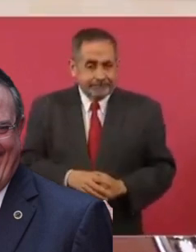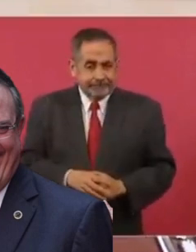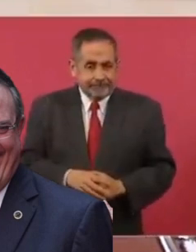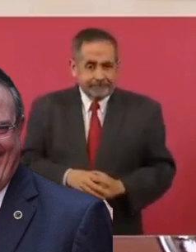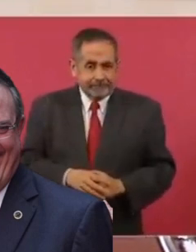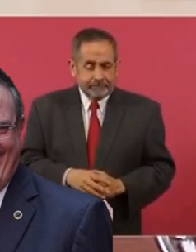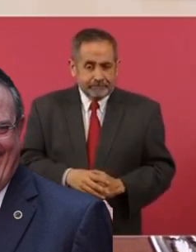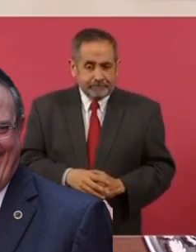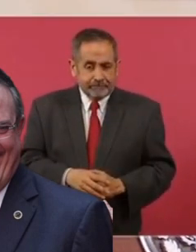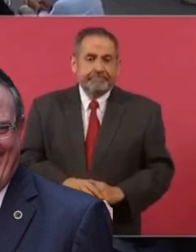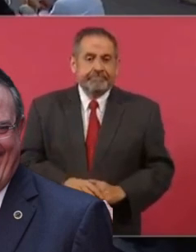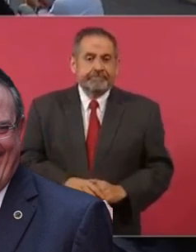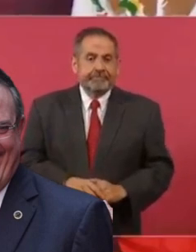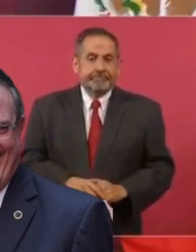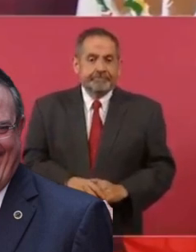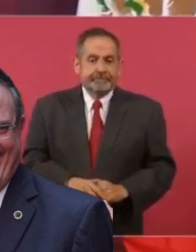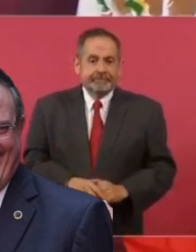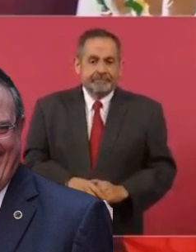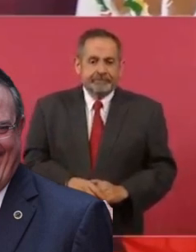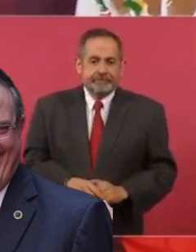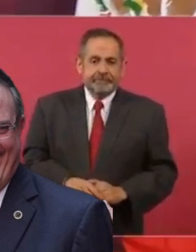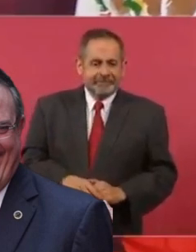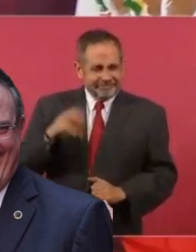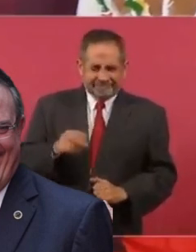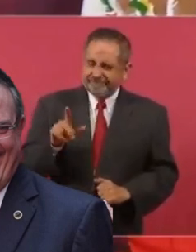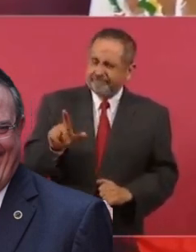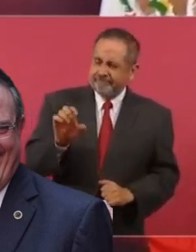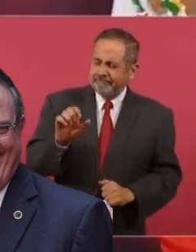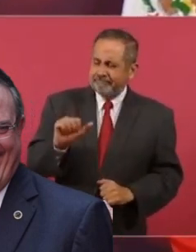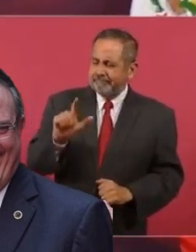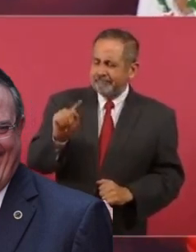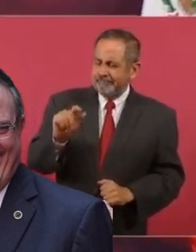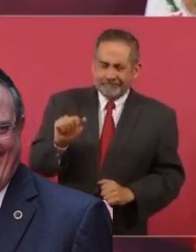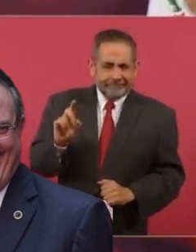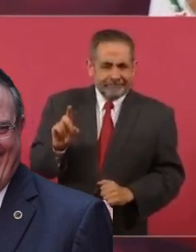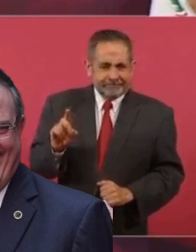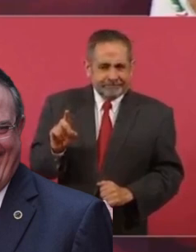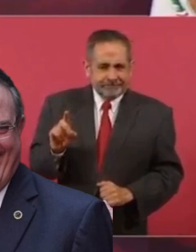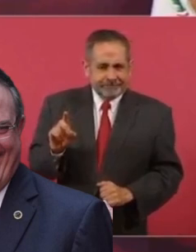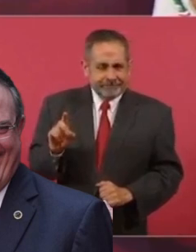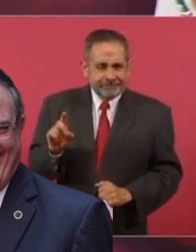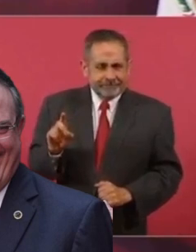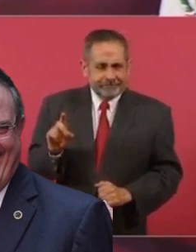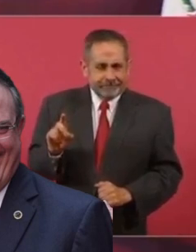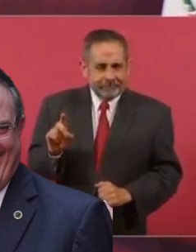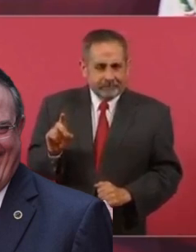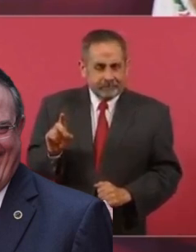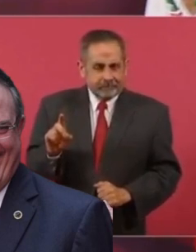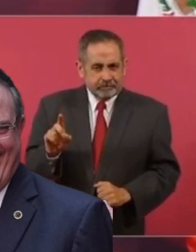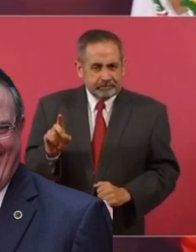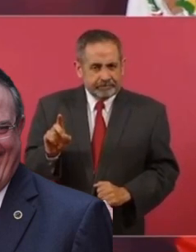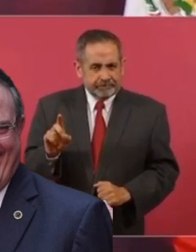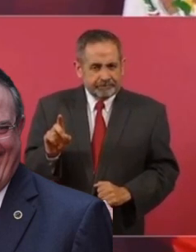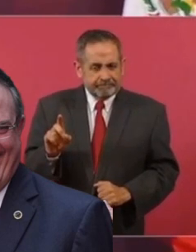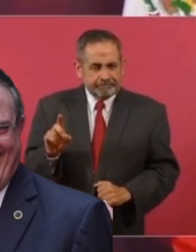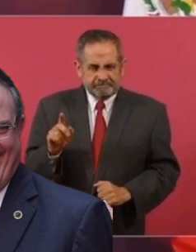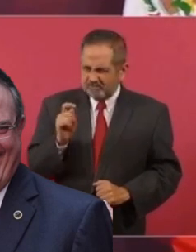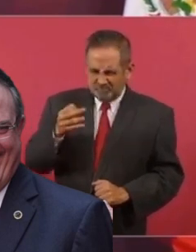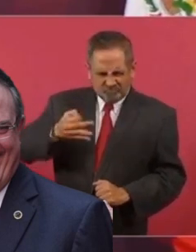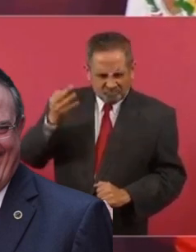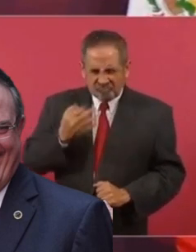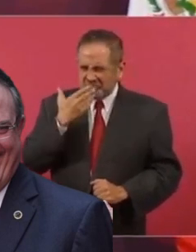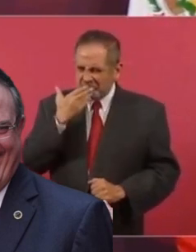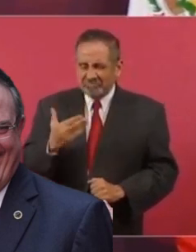No es de verdad. La lealtad que es